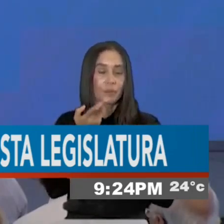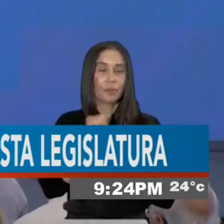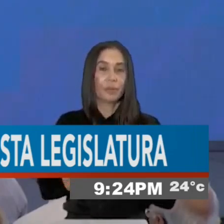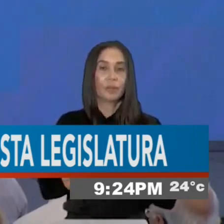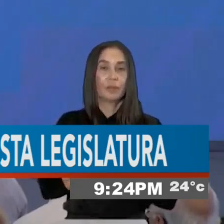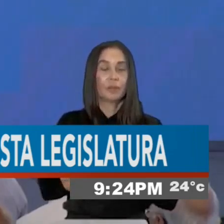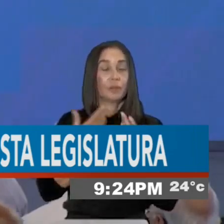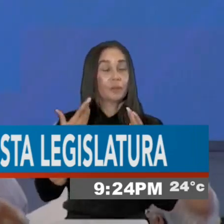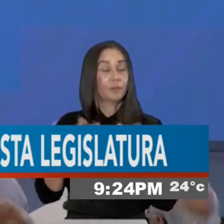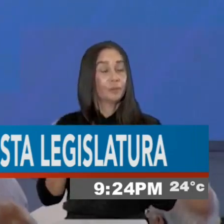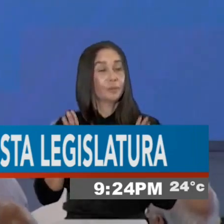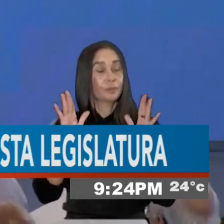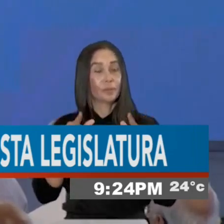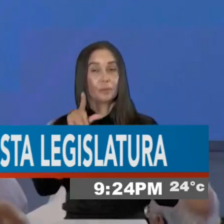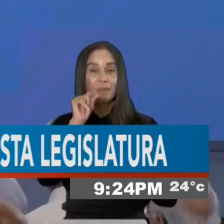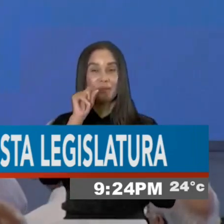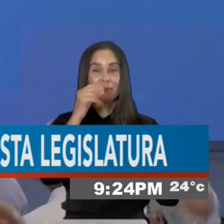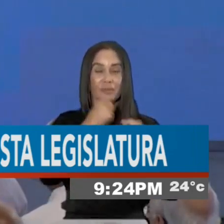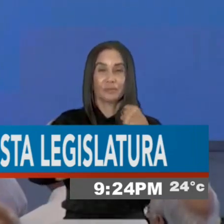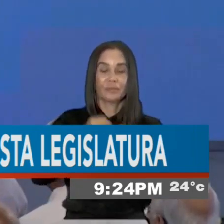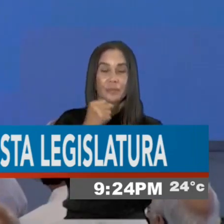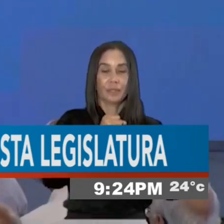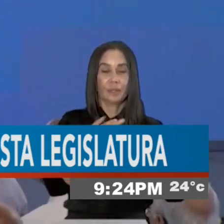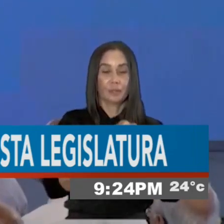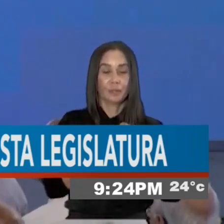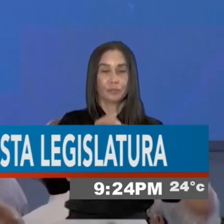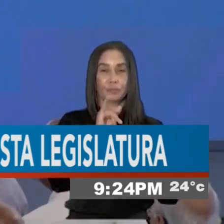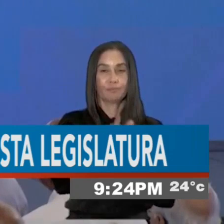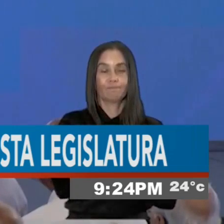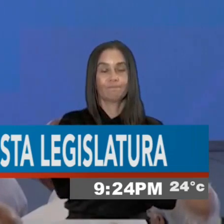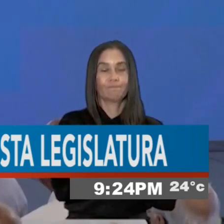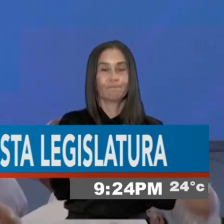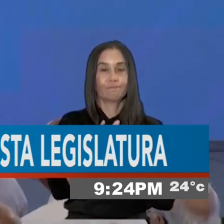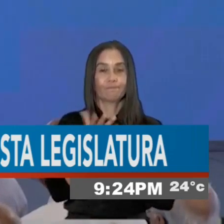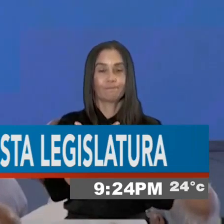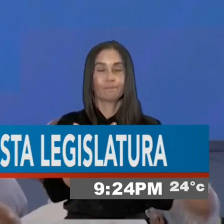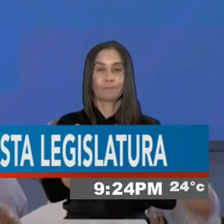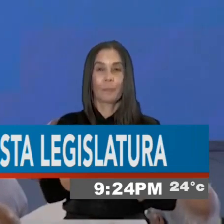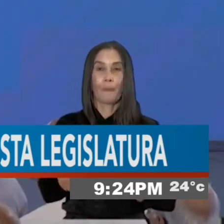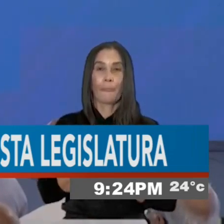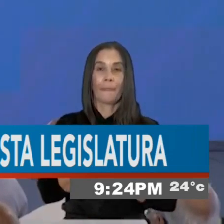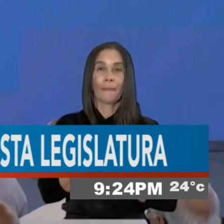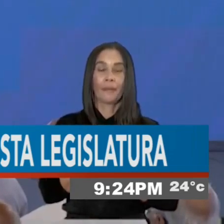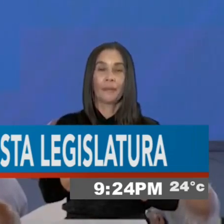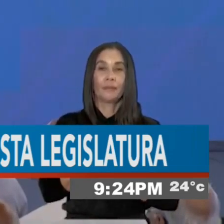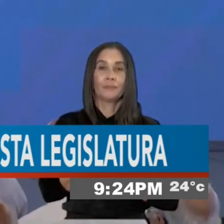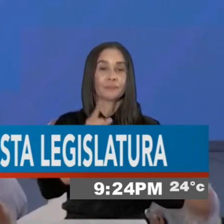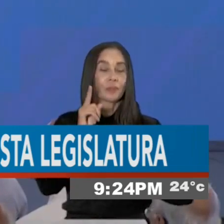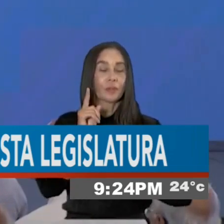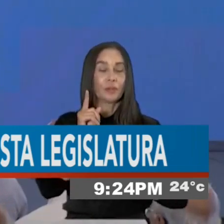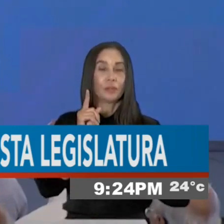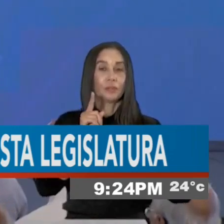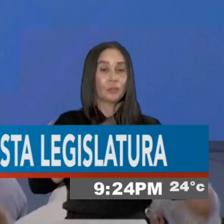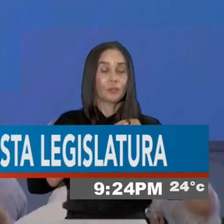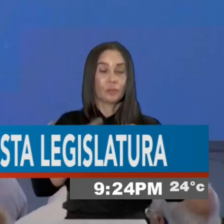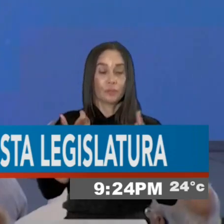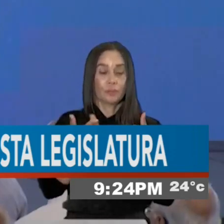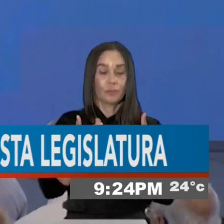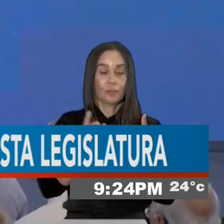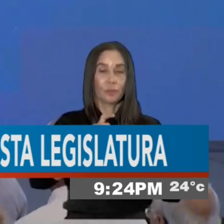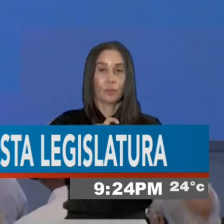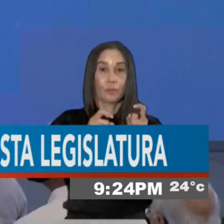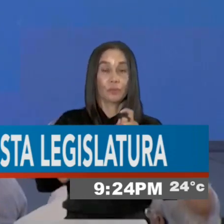Es una pena que eso tiene 20 años y todavía hay